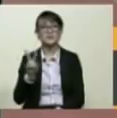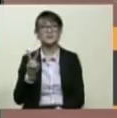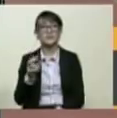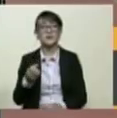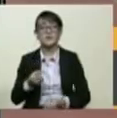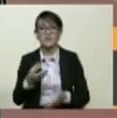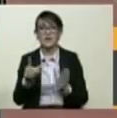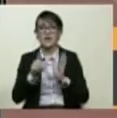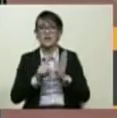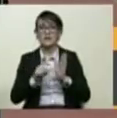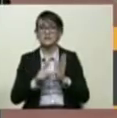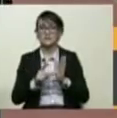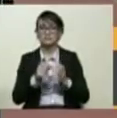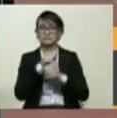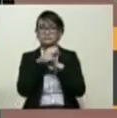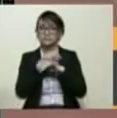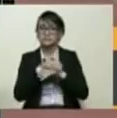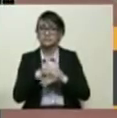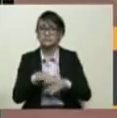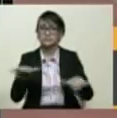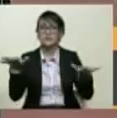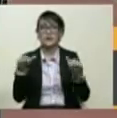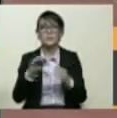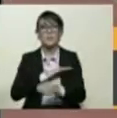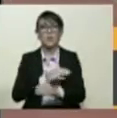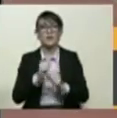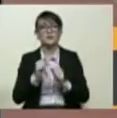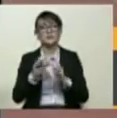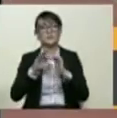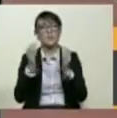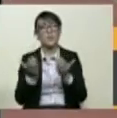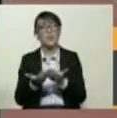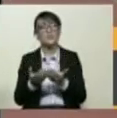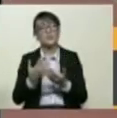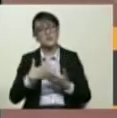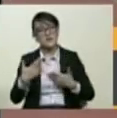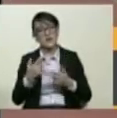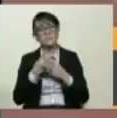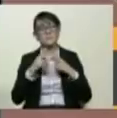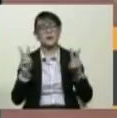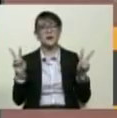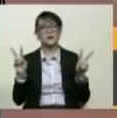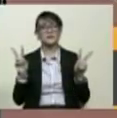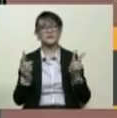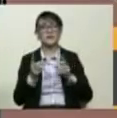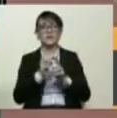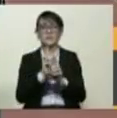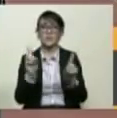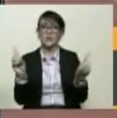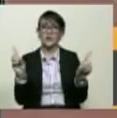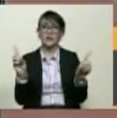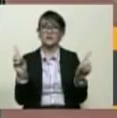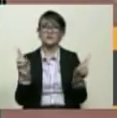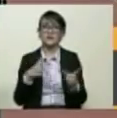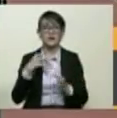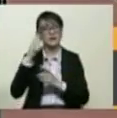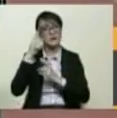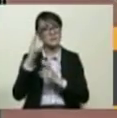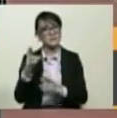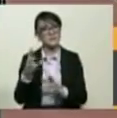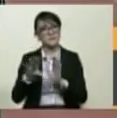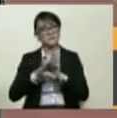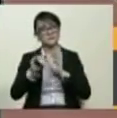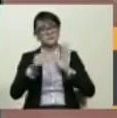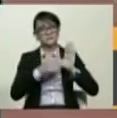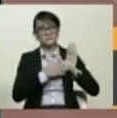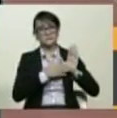una lección y un mensaje muy poderoso al mundo entero diciéndole que quiere paz, que quiere democracia, que quiere respeto a la